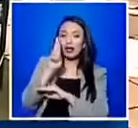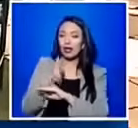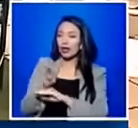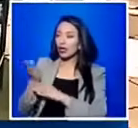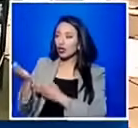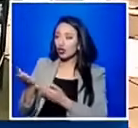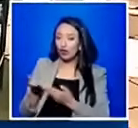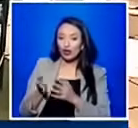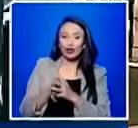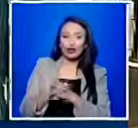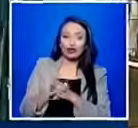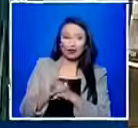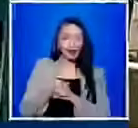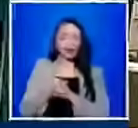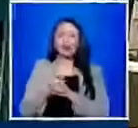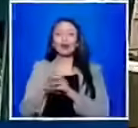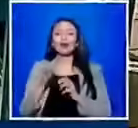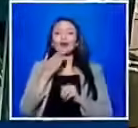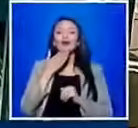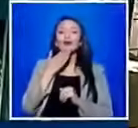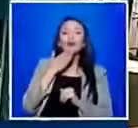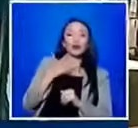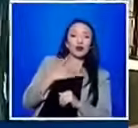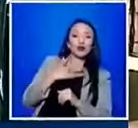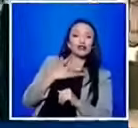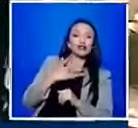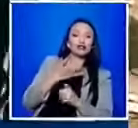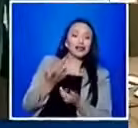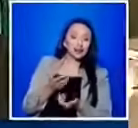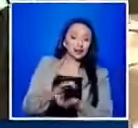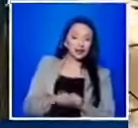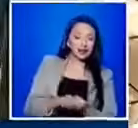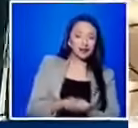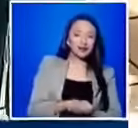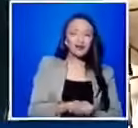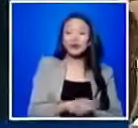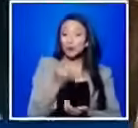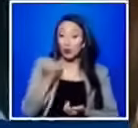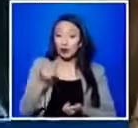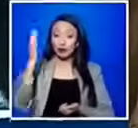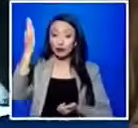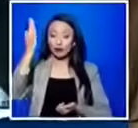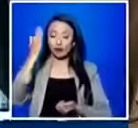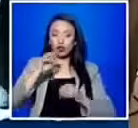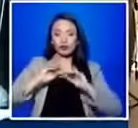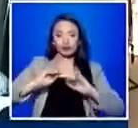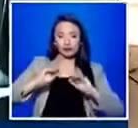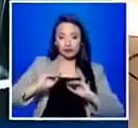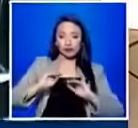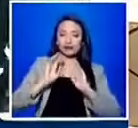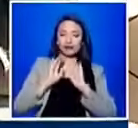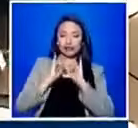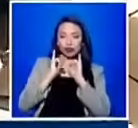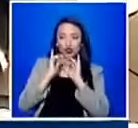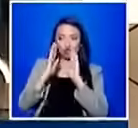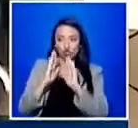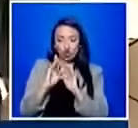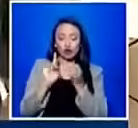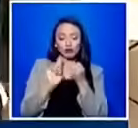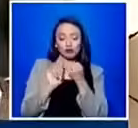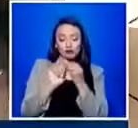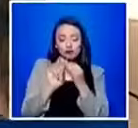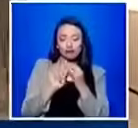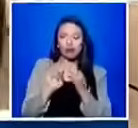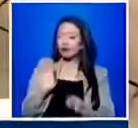nos cuenten cómo se sienten en este inicio de clases. Les están dando algunas indicaciones, algunas instrucciones a los pequeños